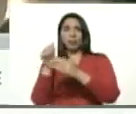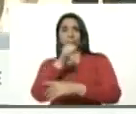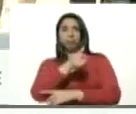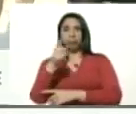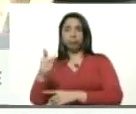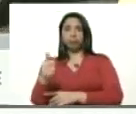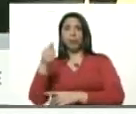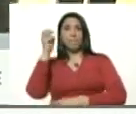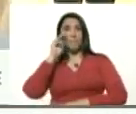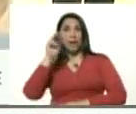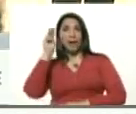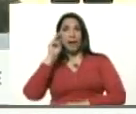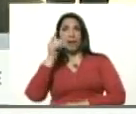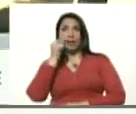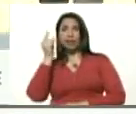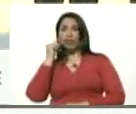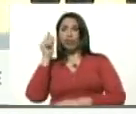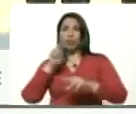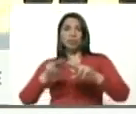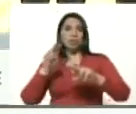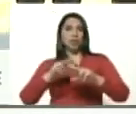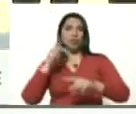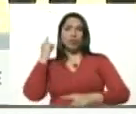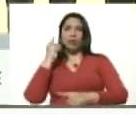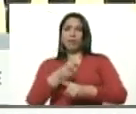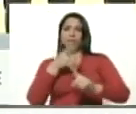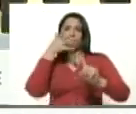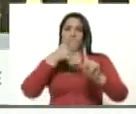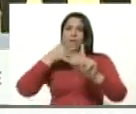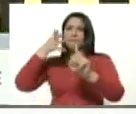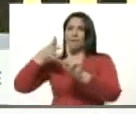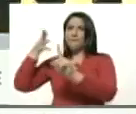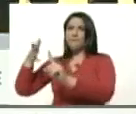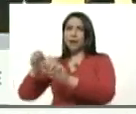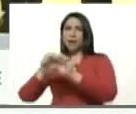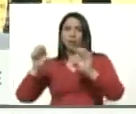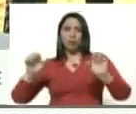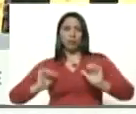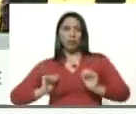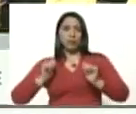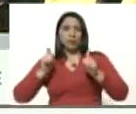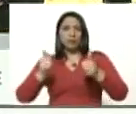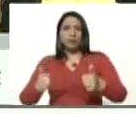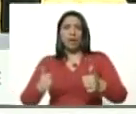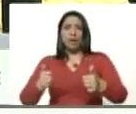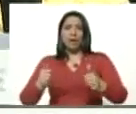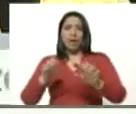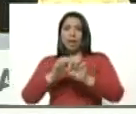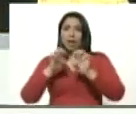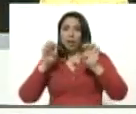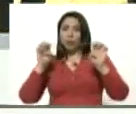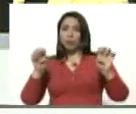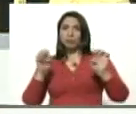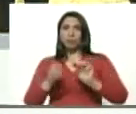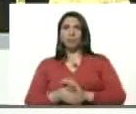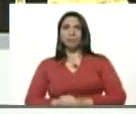cada maestro, a los niños y niñas de la educación inicial, de la educación